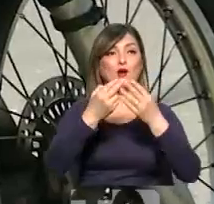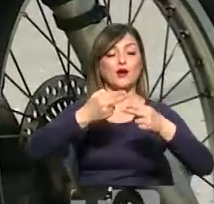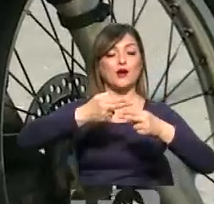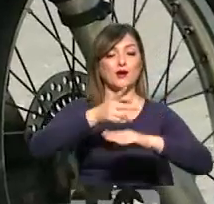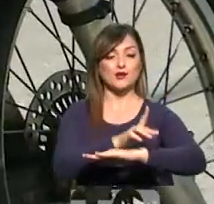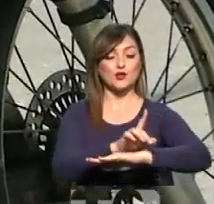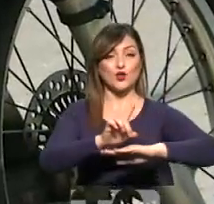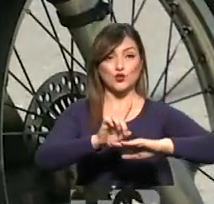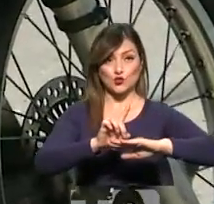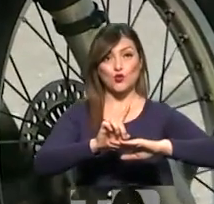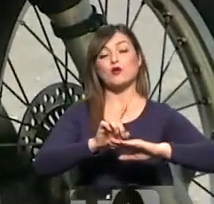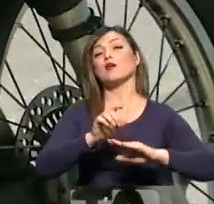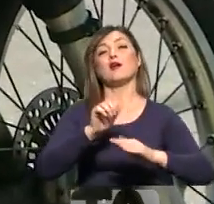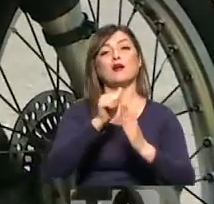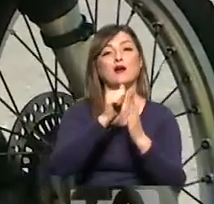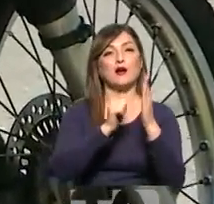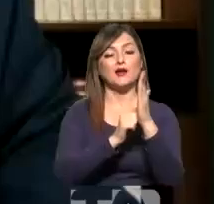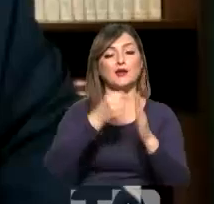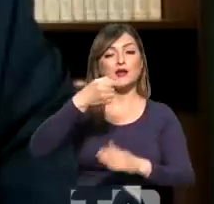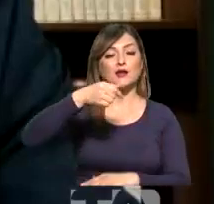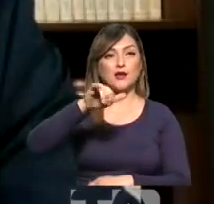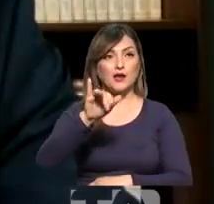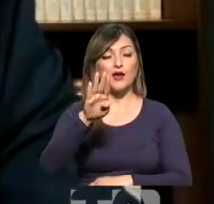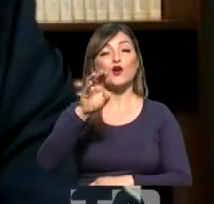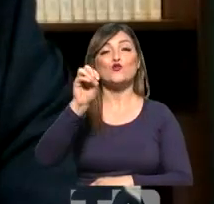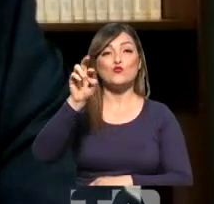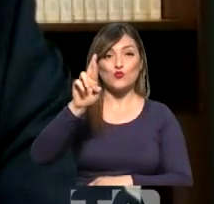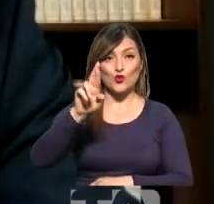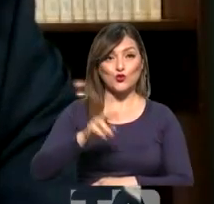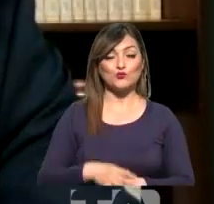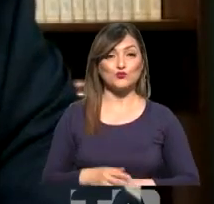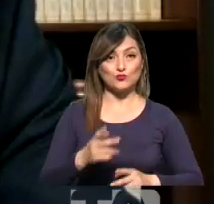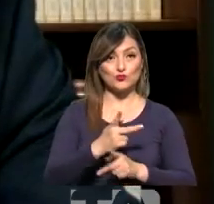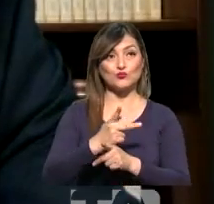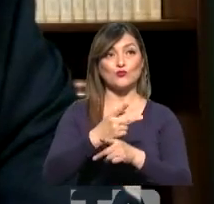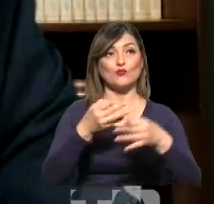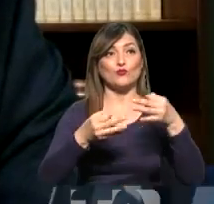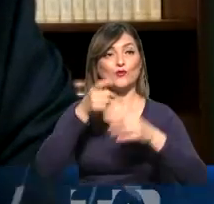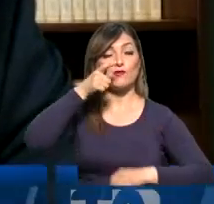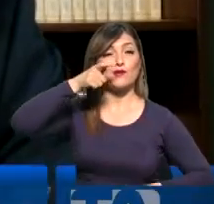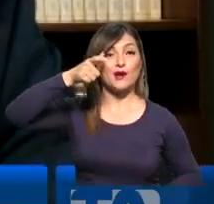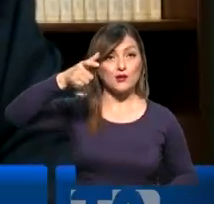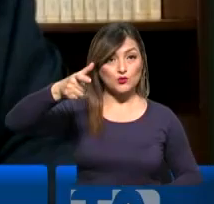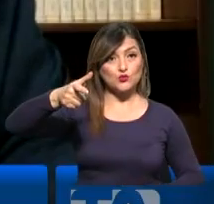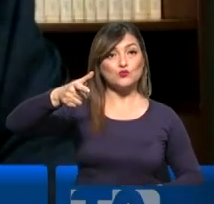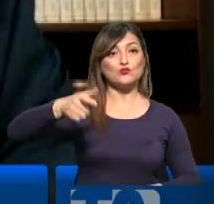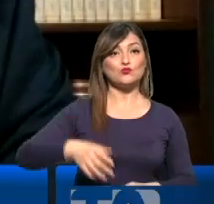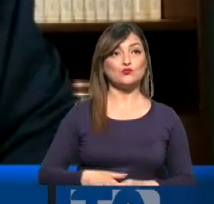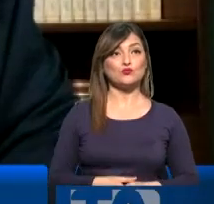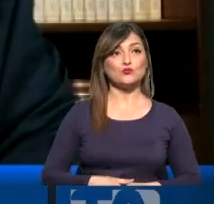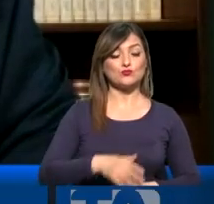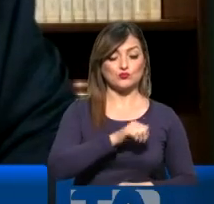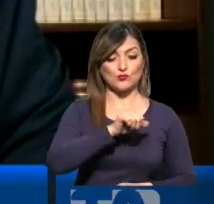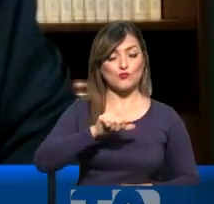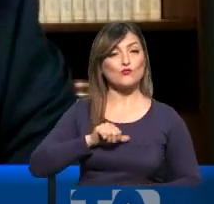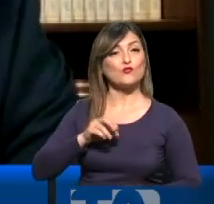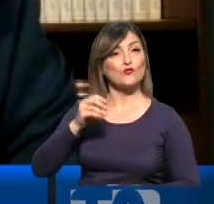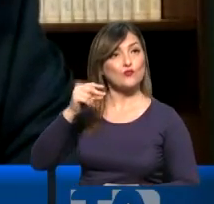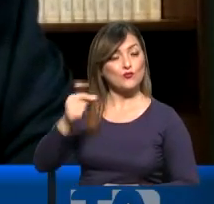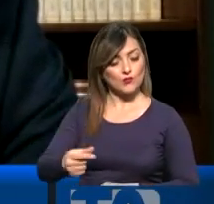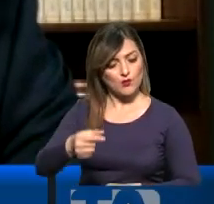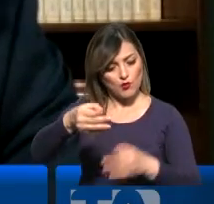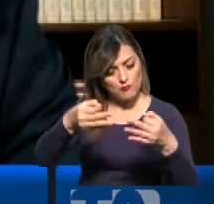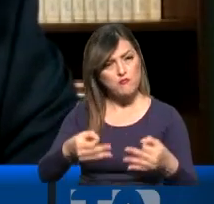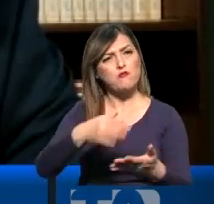exdirector de la AMT, Dani Gaibor. Al Consejo de la Judicatura, a la Fiscalía General del Estado, actúen de manera inmediata y